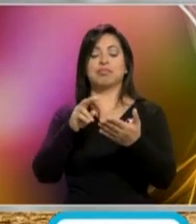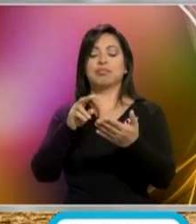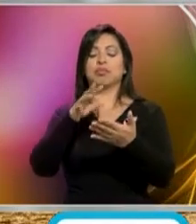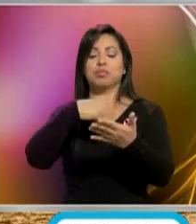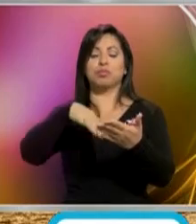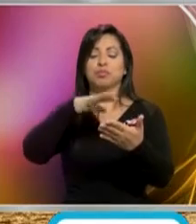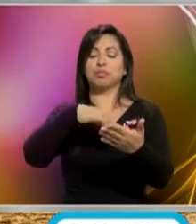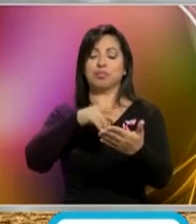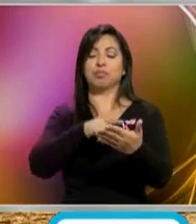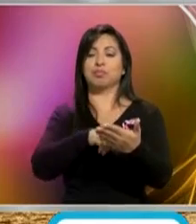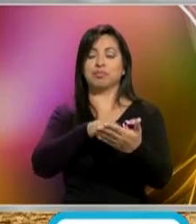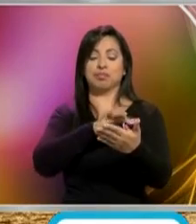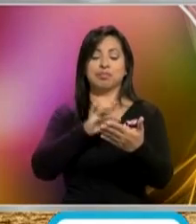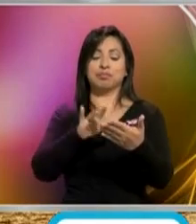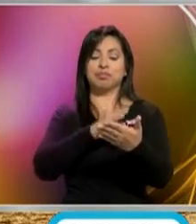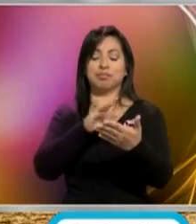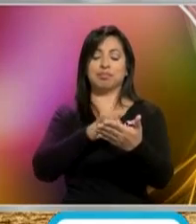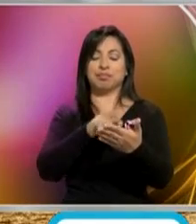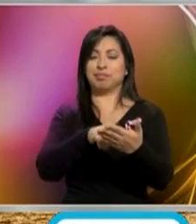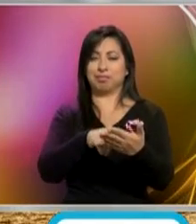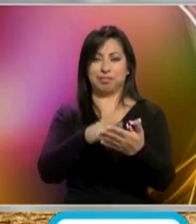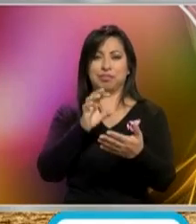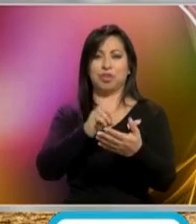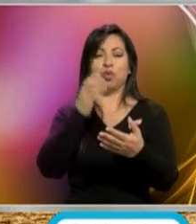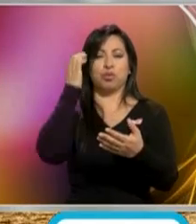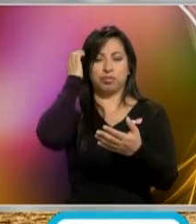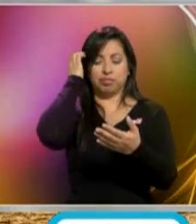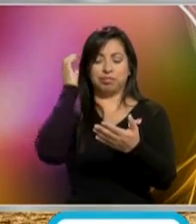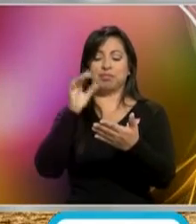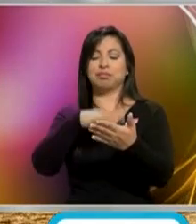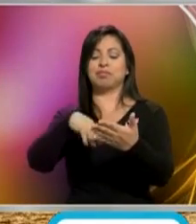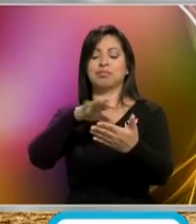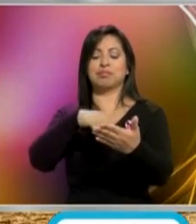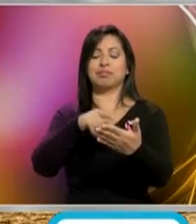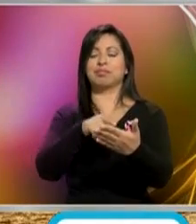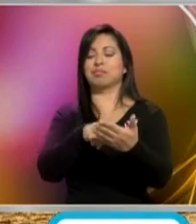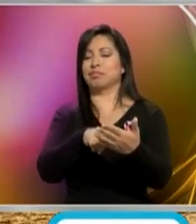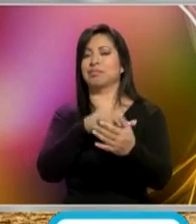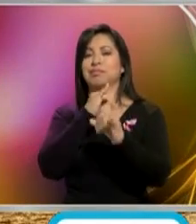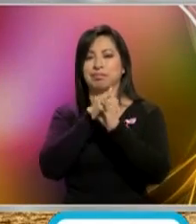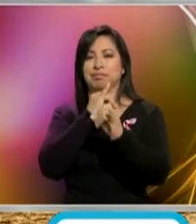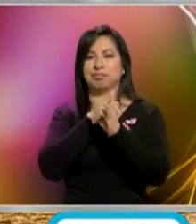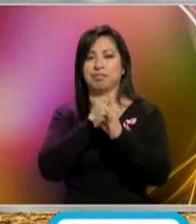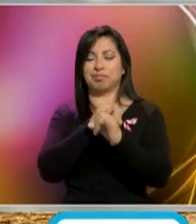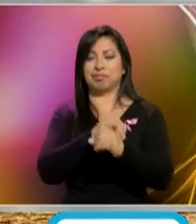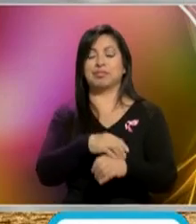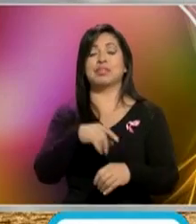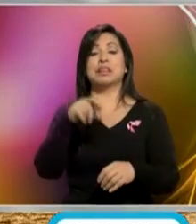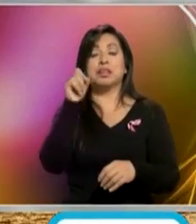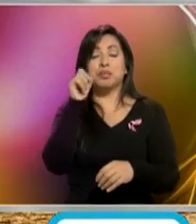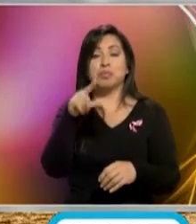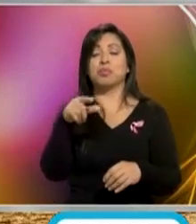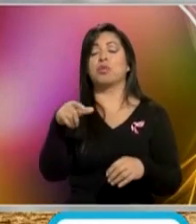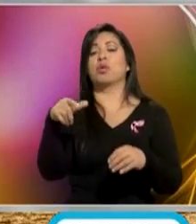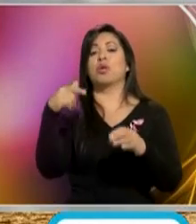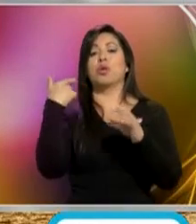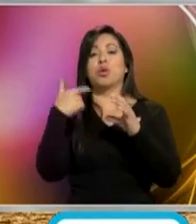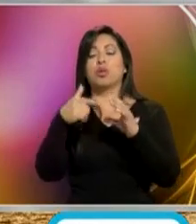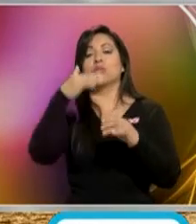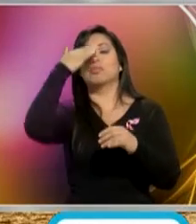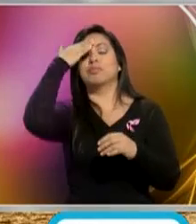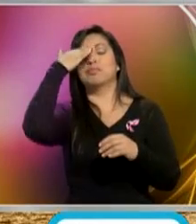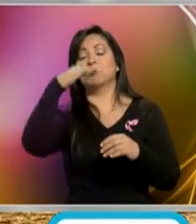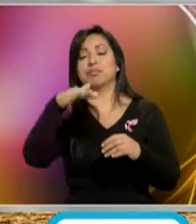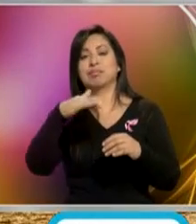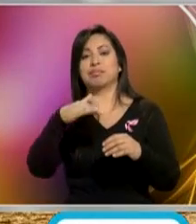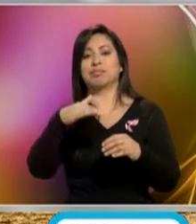de avión para, no sé, Las búsquedas recientes Londres, de ese ¿no? viaje. Ajá. Correcto. Y Boletos entonces, de avión, hoteles, lugares, ¿no? Con los que cuenta ese país. no Correcto. sé. Entonces,